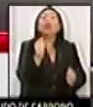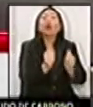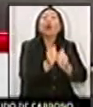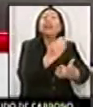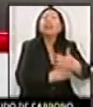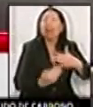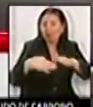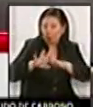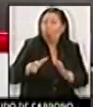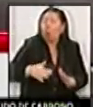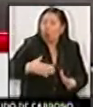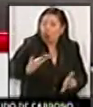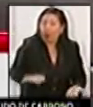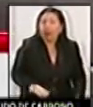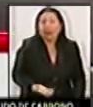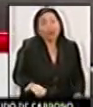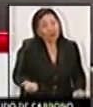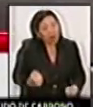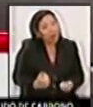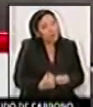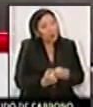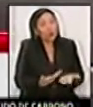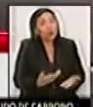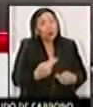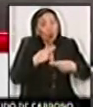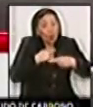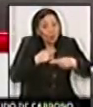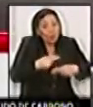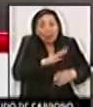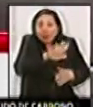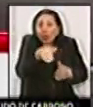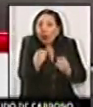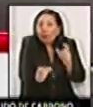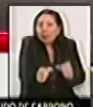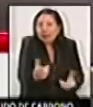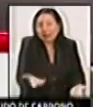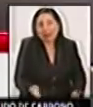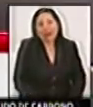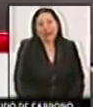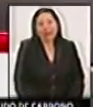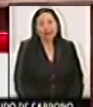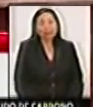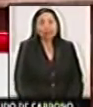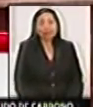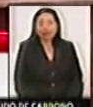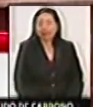con discapacidad. Un poco de humanidad. Humanicemos este presupuesto, presidente.